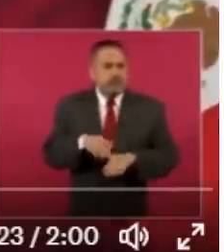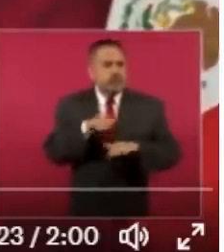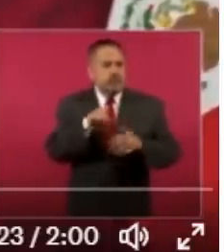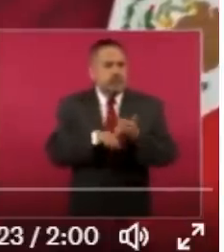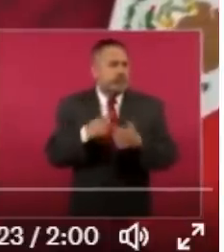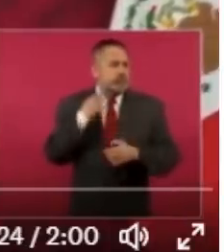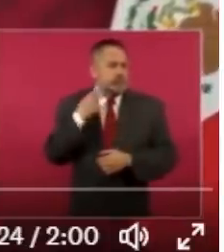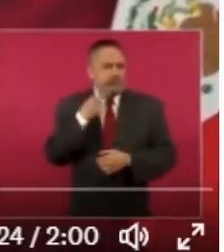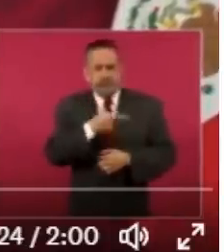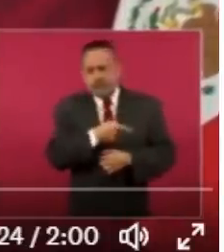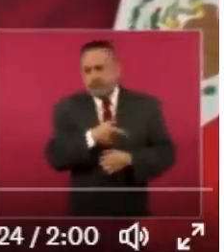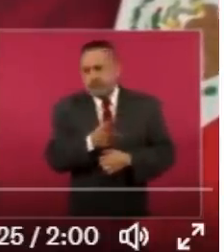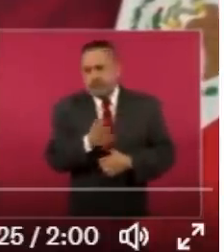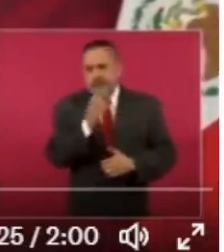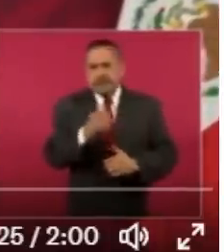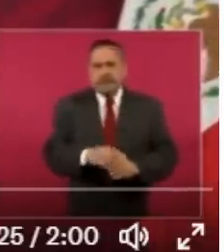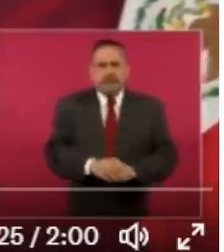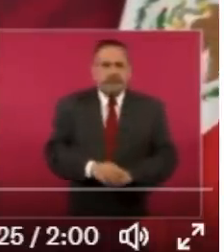político